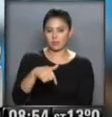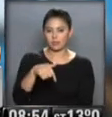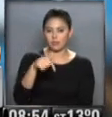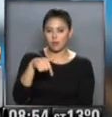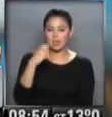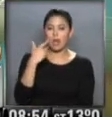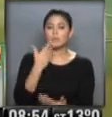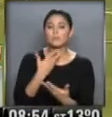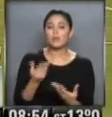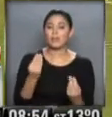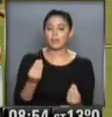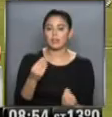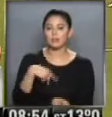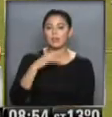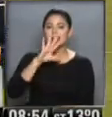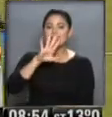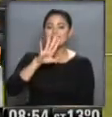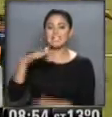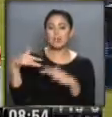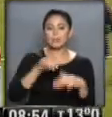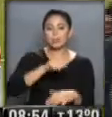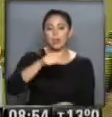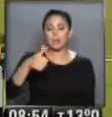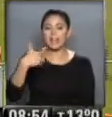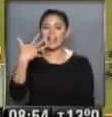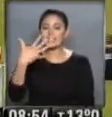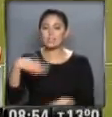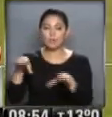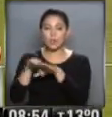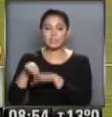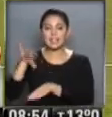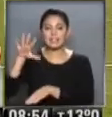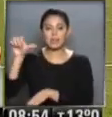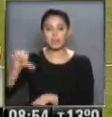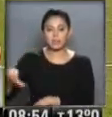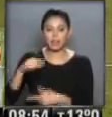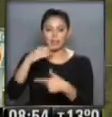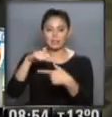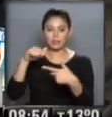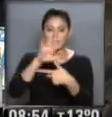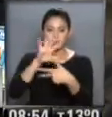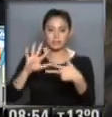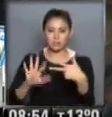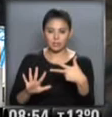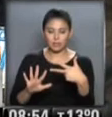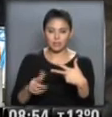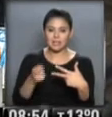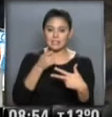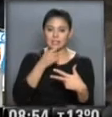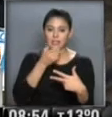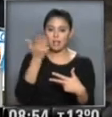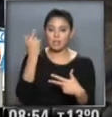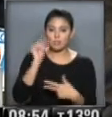indica, repito, que ganamos 5 partidos, perdimos 5 y empatamos 5. Y si vamos a una realidad mucho más